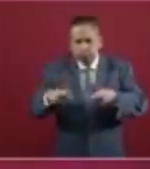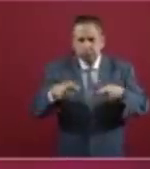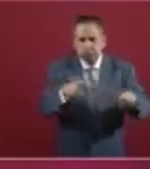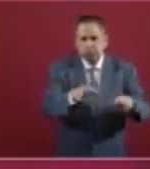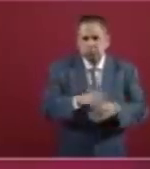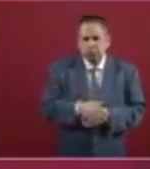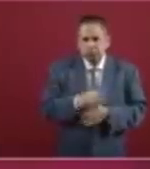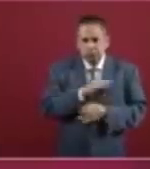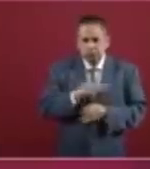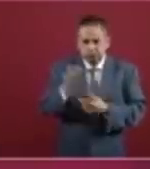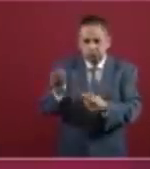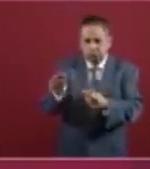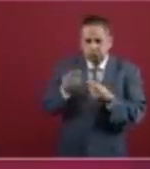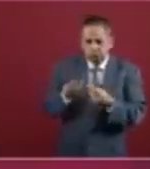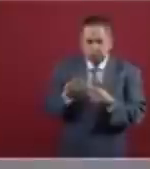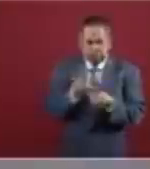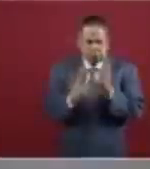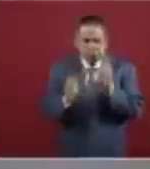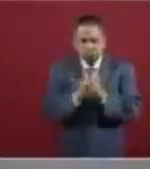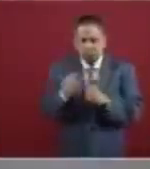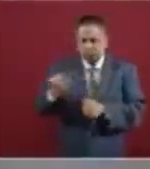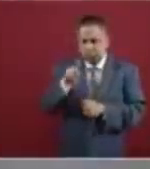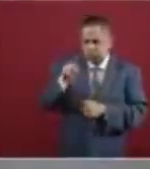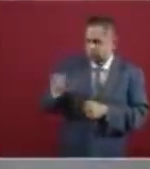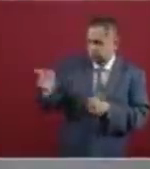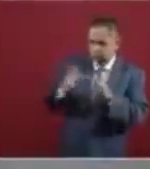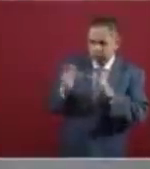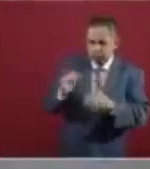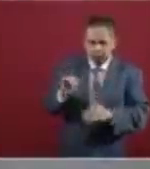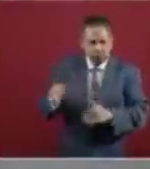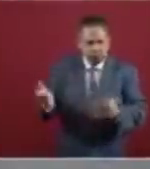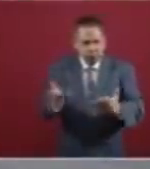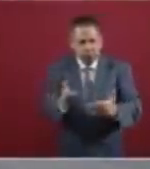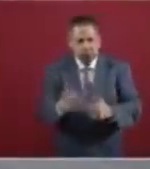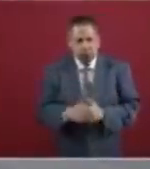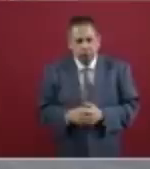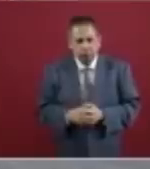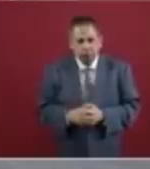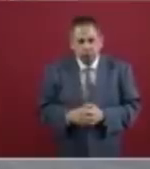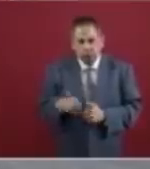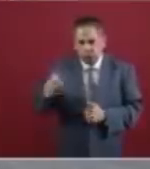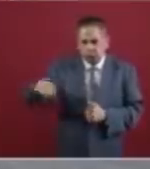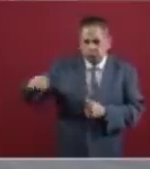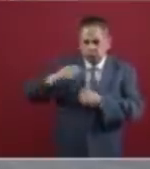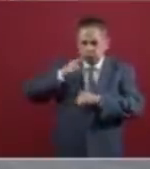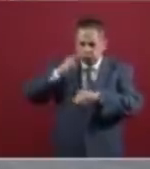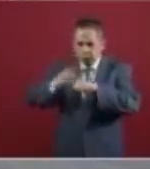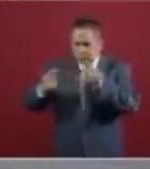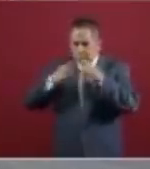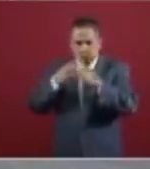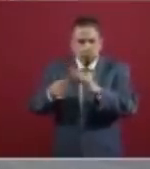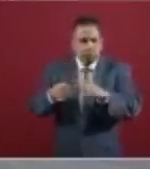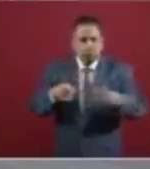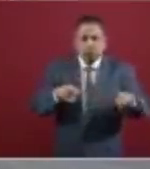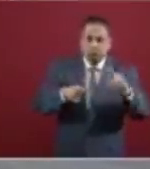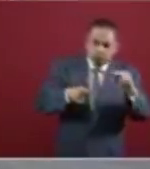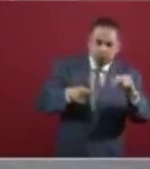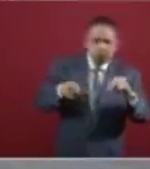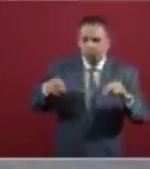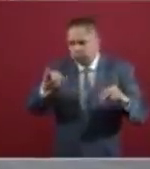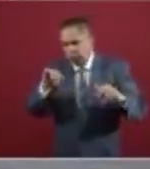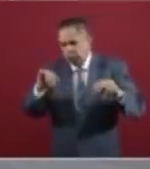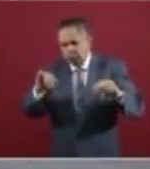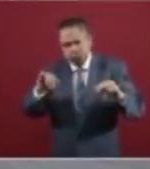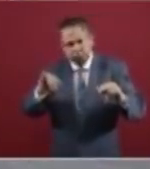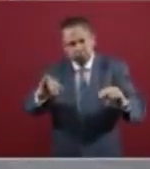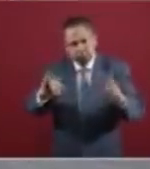tener opción a platicar con… Sí, con quienes están defendiendo nuestro